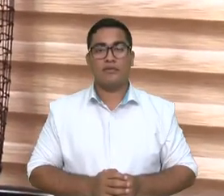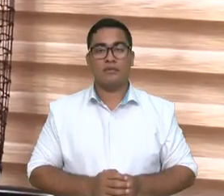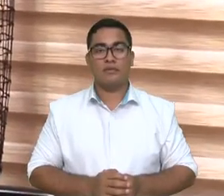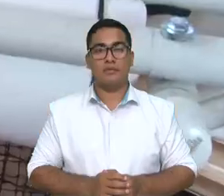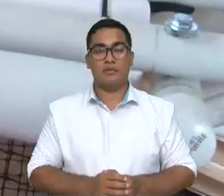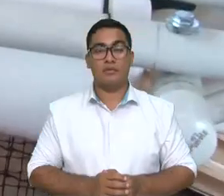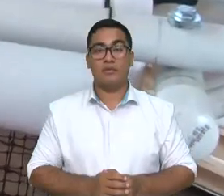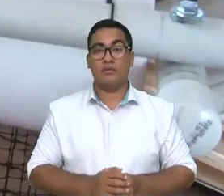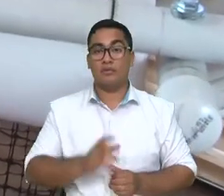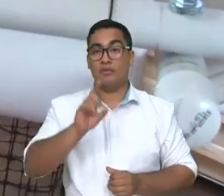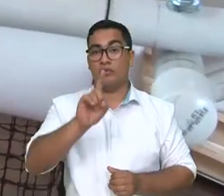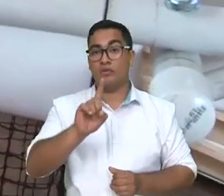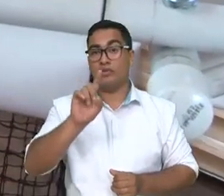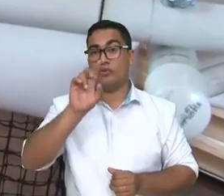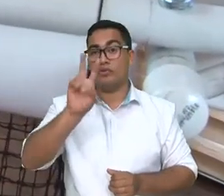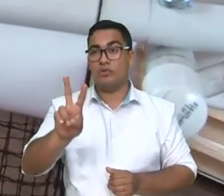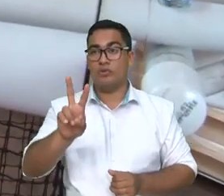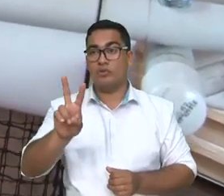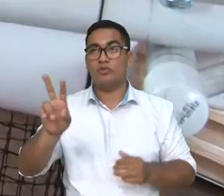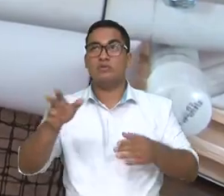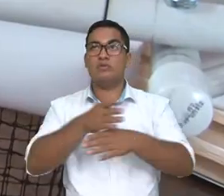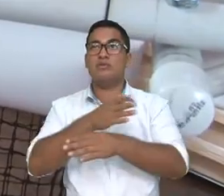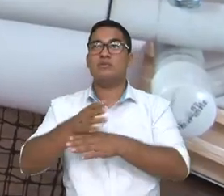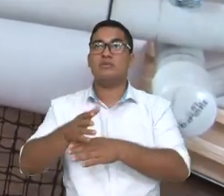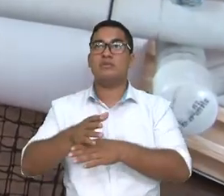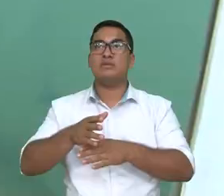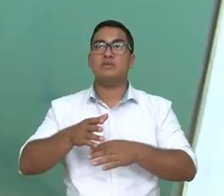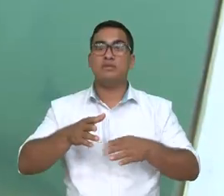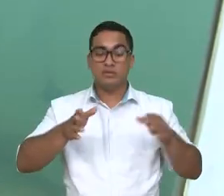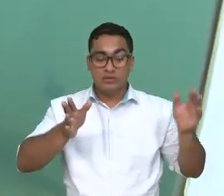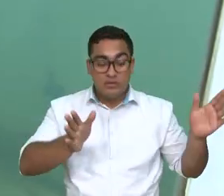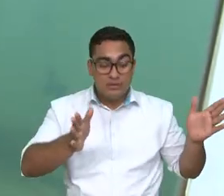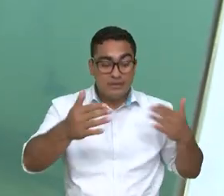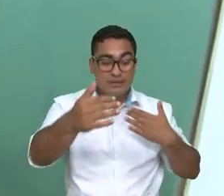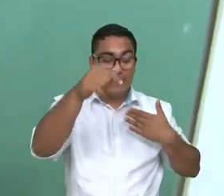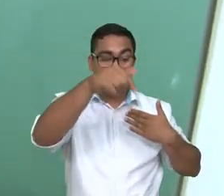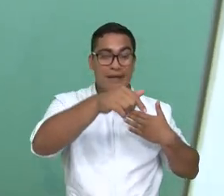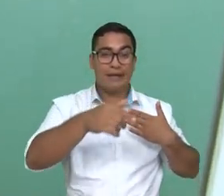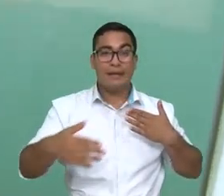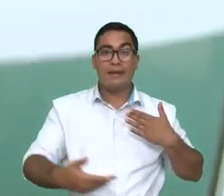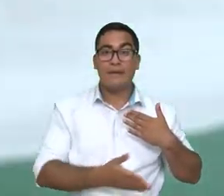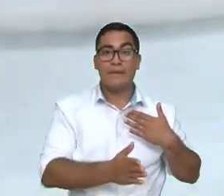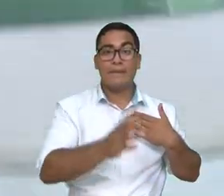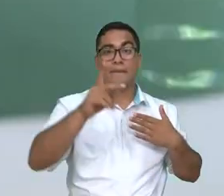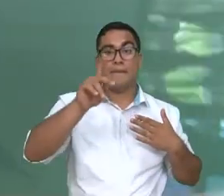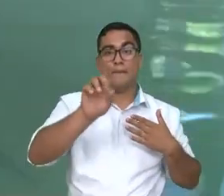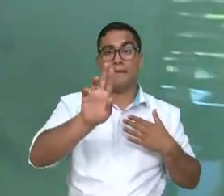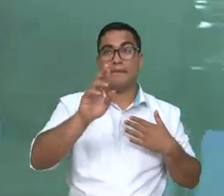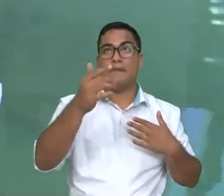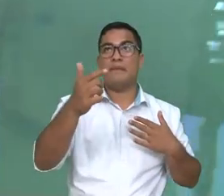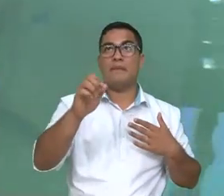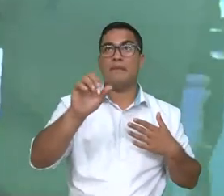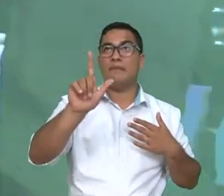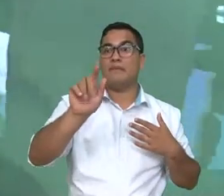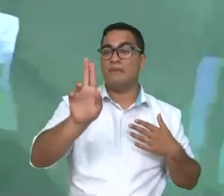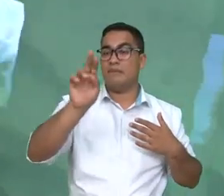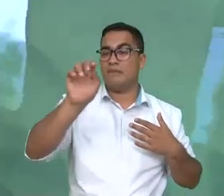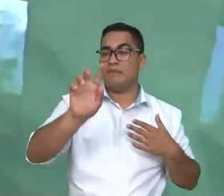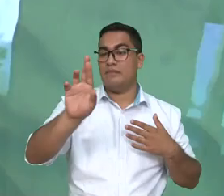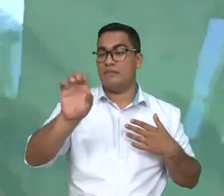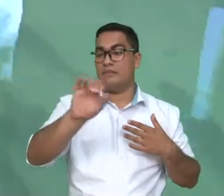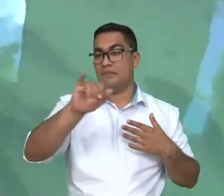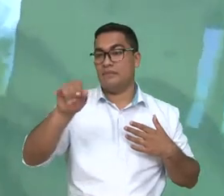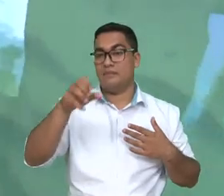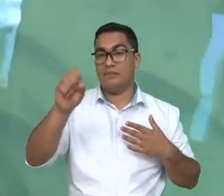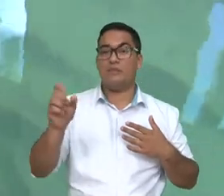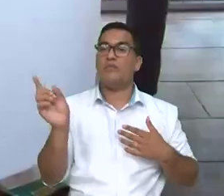Un total de 12 jaulas flotantes para la promoción del cultivo de pargo lunarejo en la zona del Pacífico Sur y el